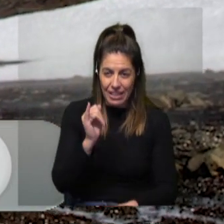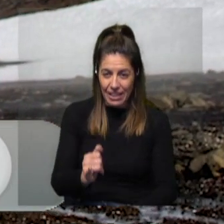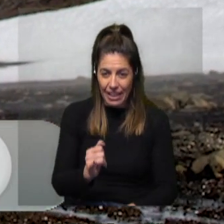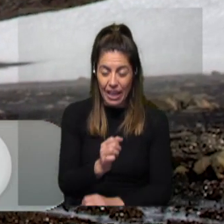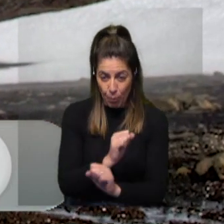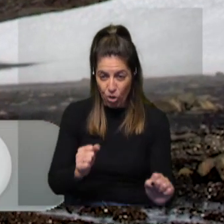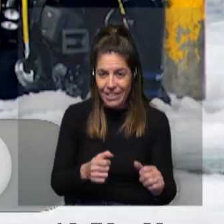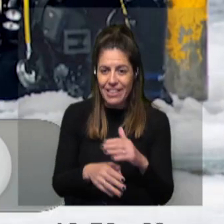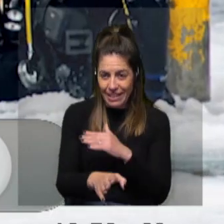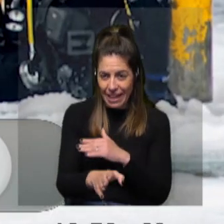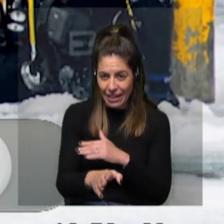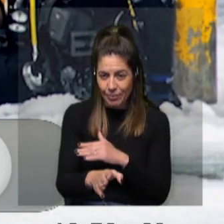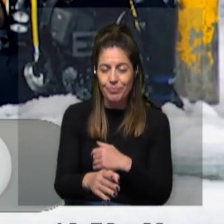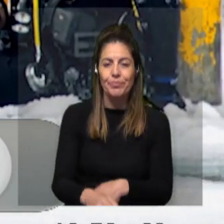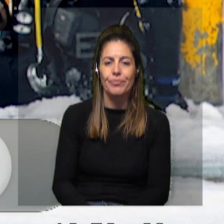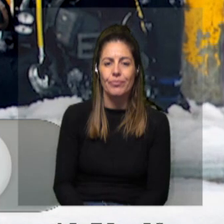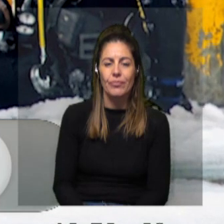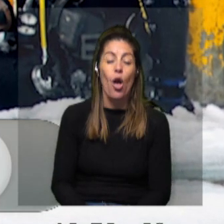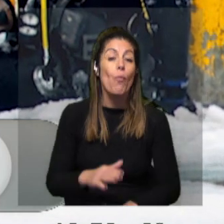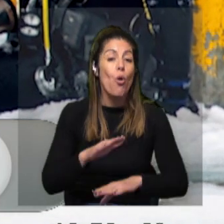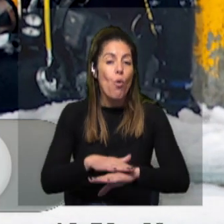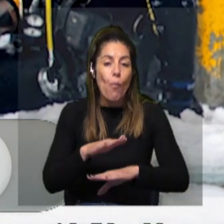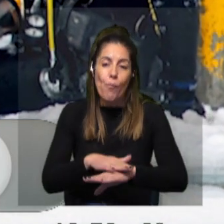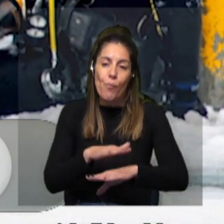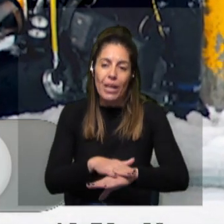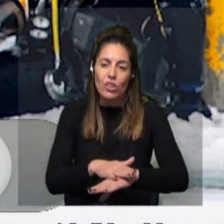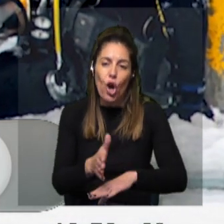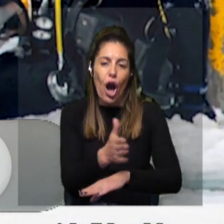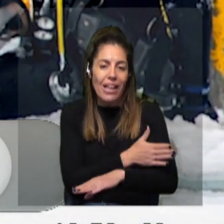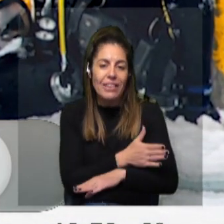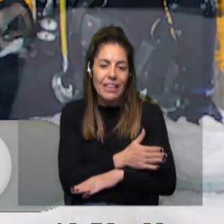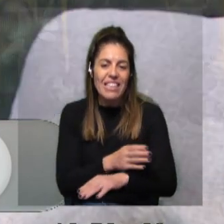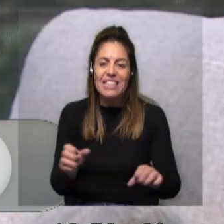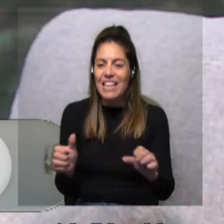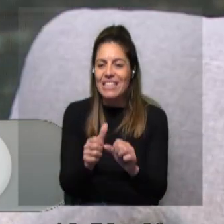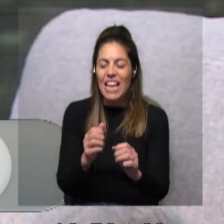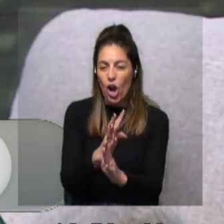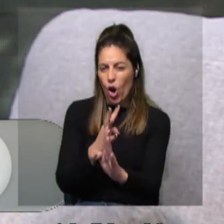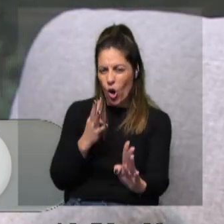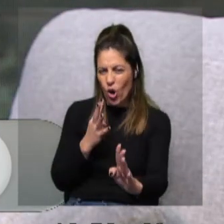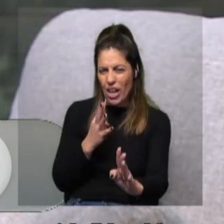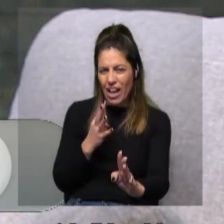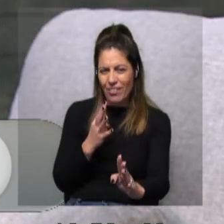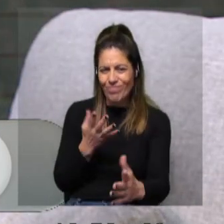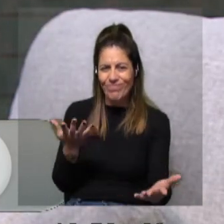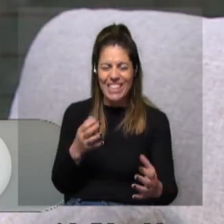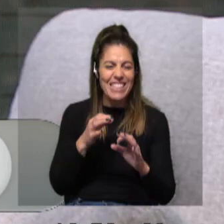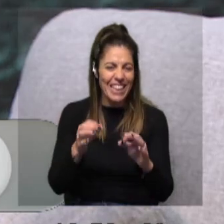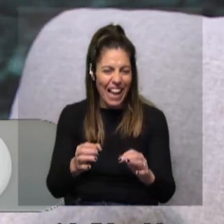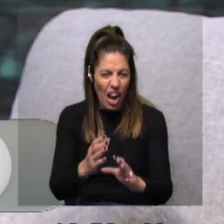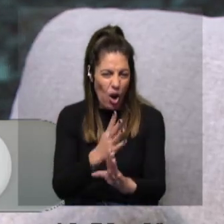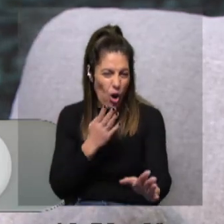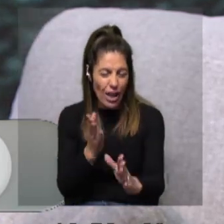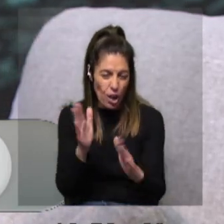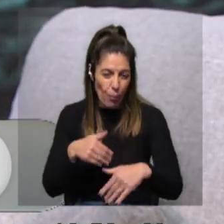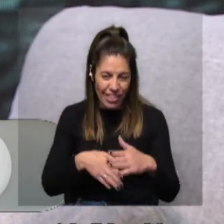y tenés este espacio, lugar. Porque en un momento antes se hacía con cola. Entonces, claro, la frustración de llegar a hacer la cola y no